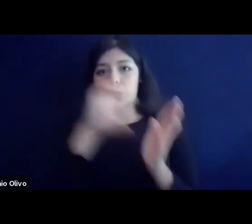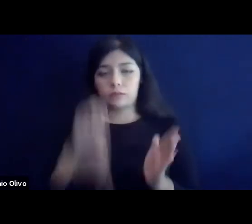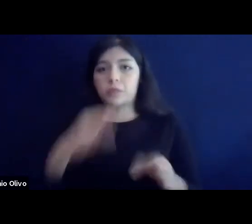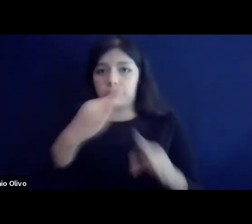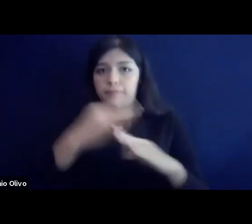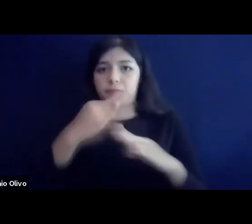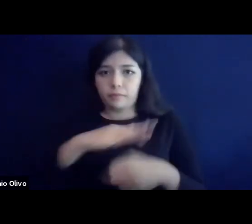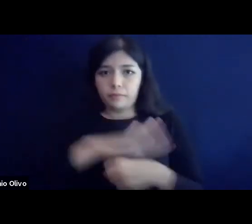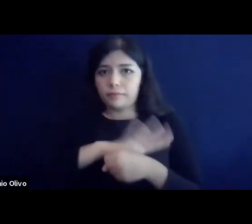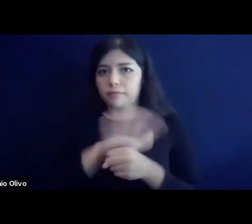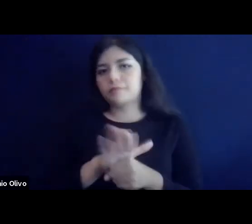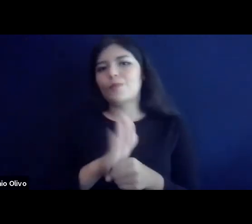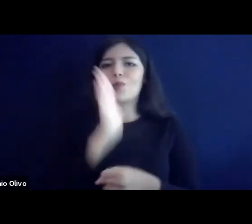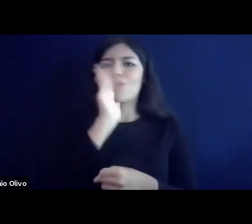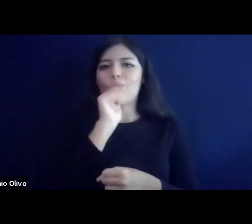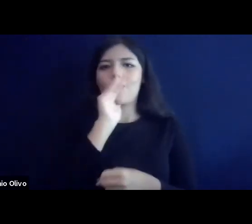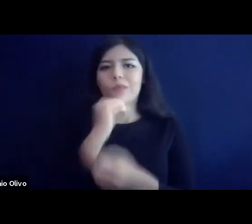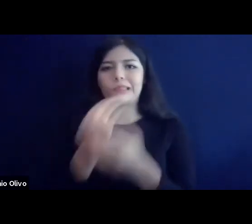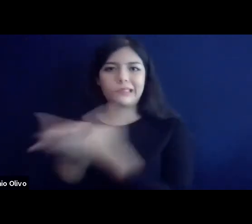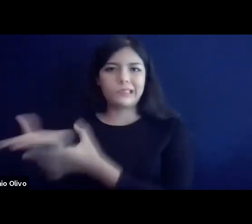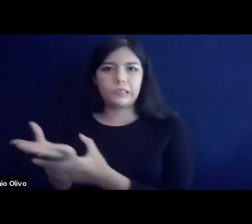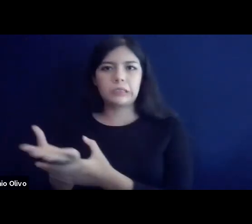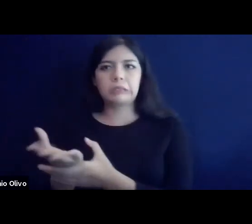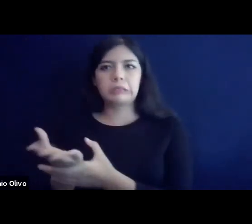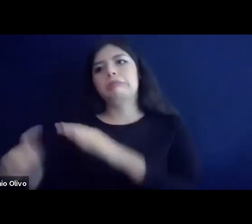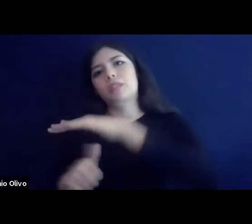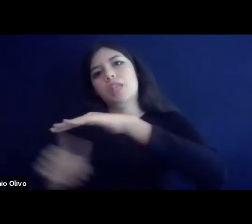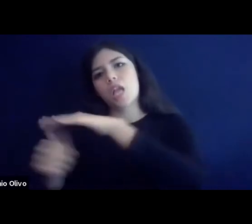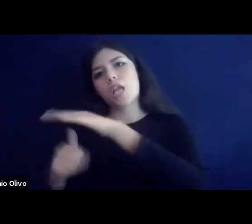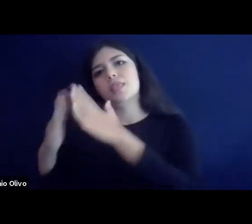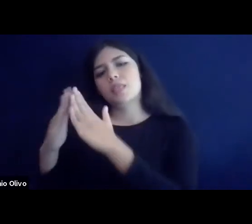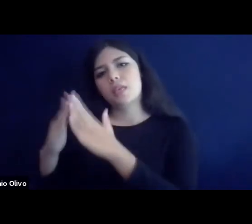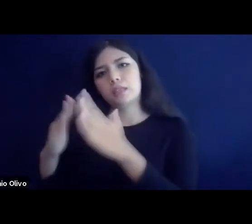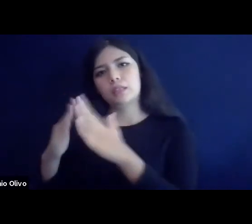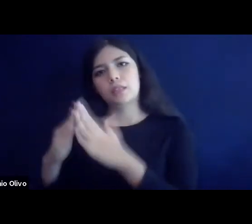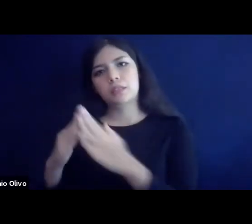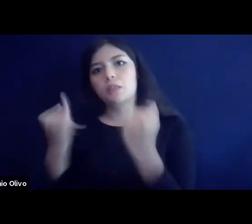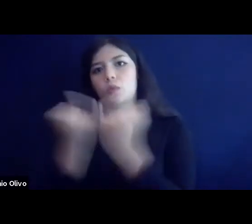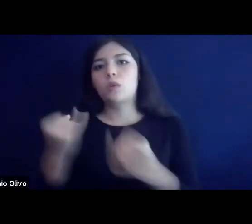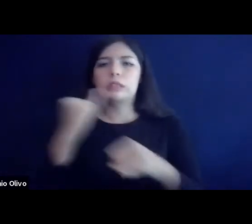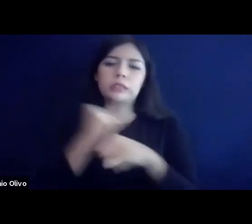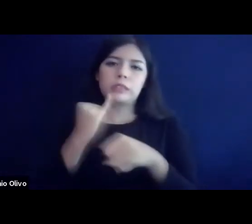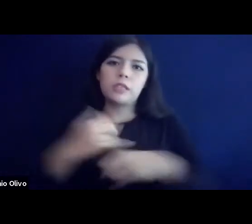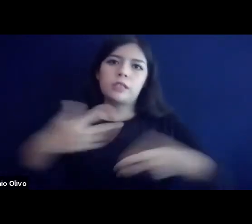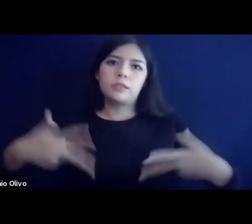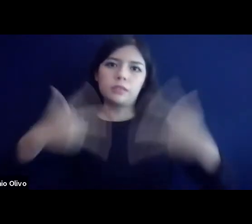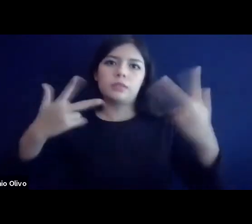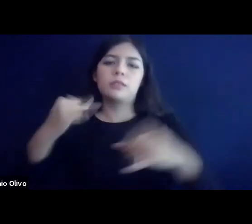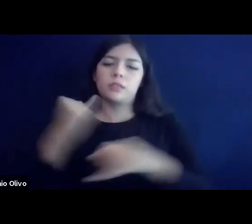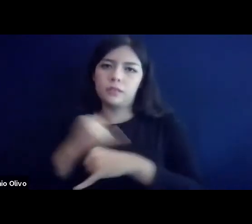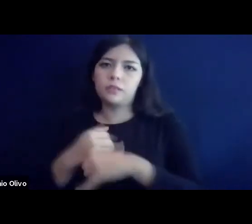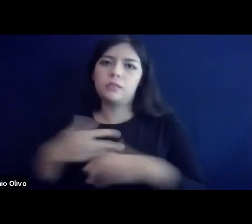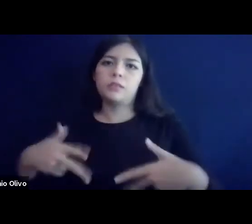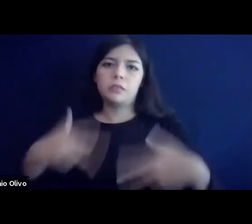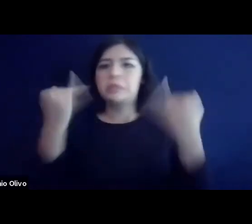casa, y que pues bueno, ya se quiere retomar y los administrativos tenemos que estar ahí,